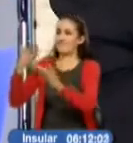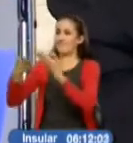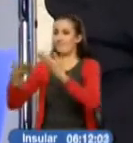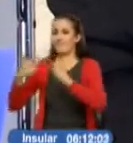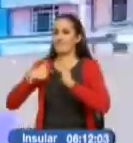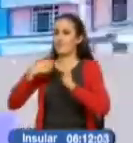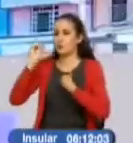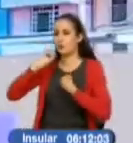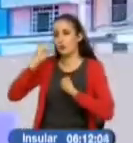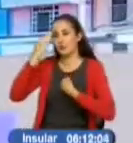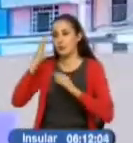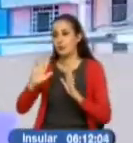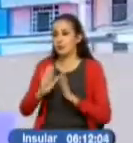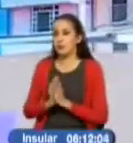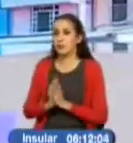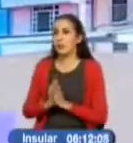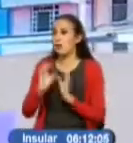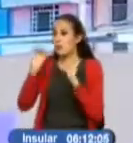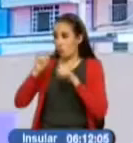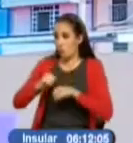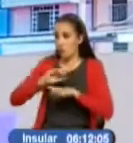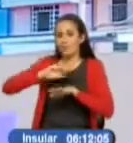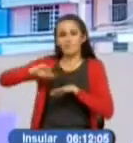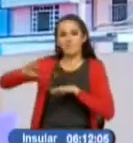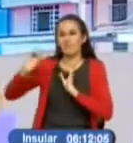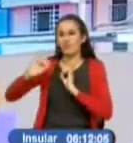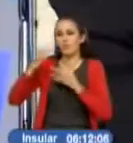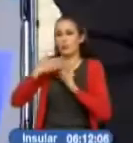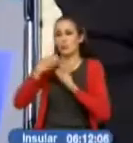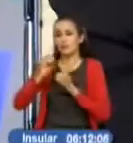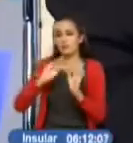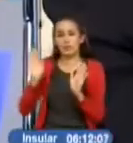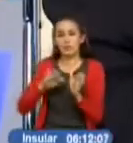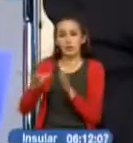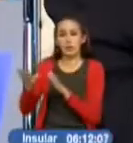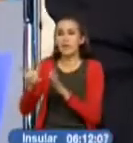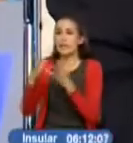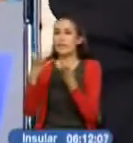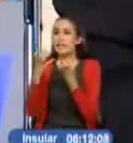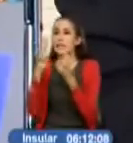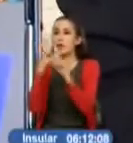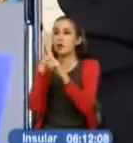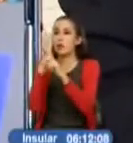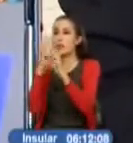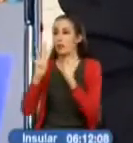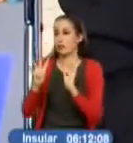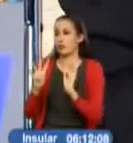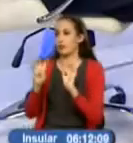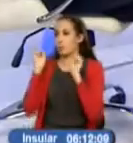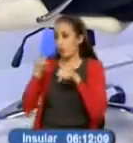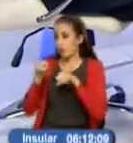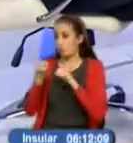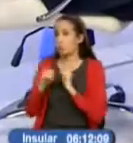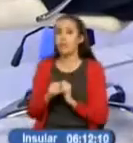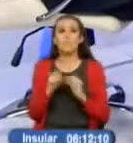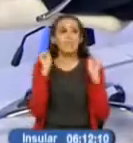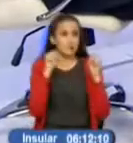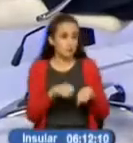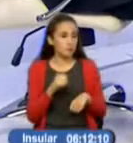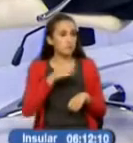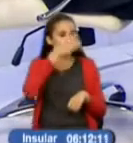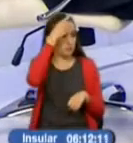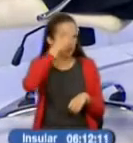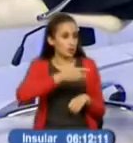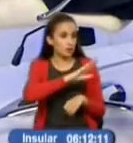de ser una decisión puede importante. Puede rechazar el cupo. Puede rechazar el cupo y dice, prefiero la opción 4. Obvio, puede rechazar. Lo puede hacer. Claro. Es decir, la decisión